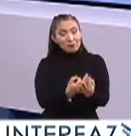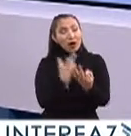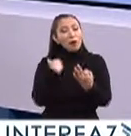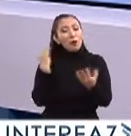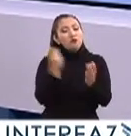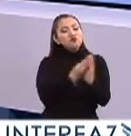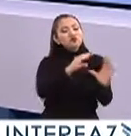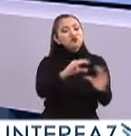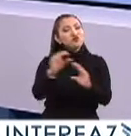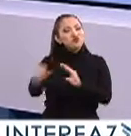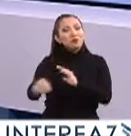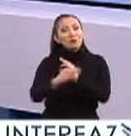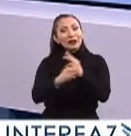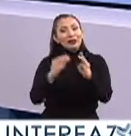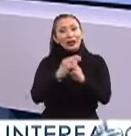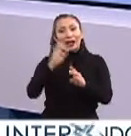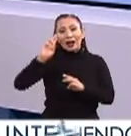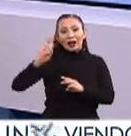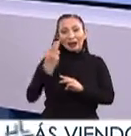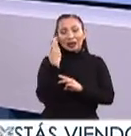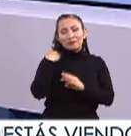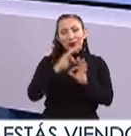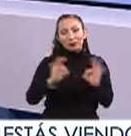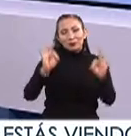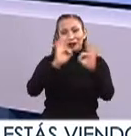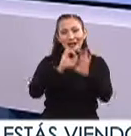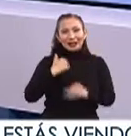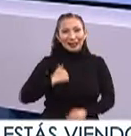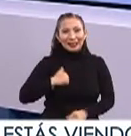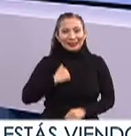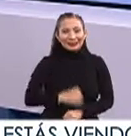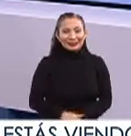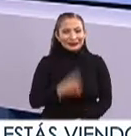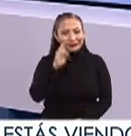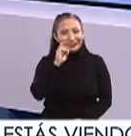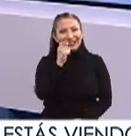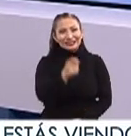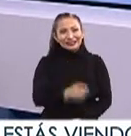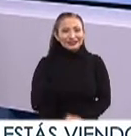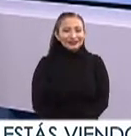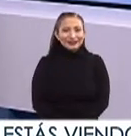como parte de la currícula en la universidad más importante de Canadá. Veamos.